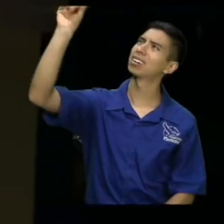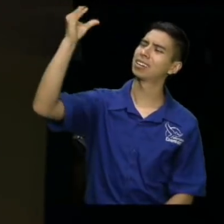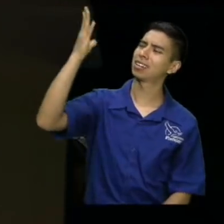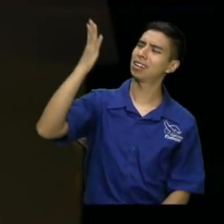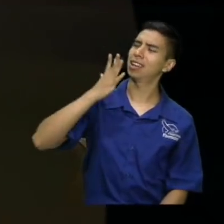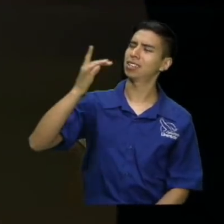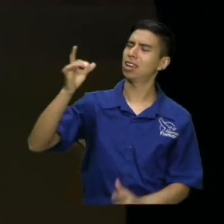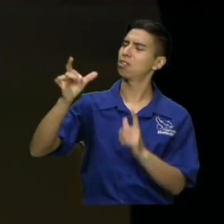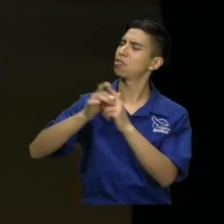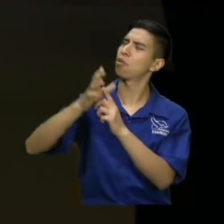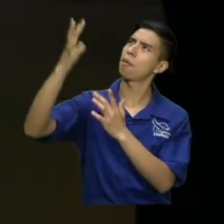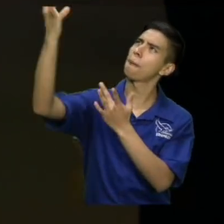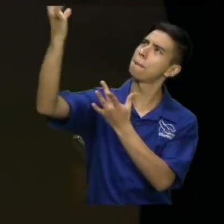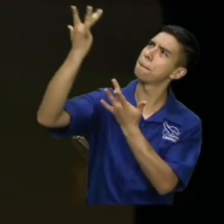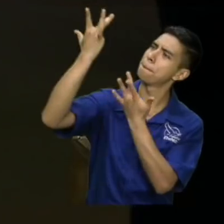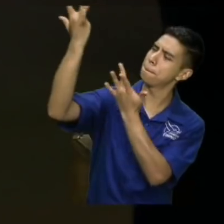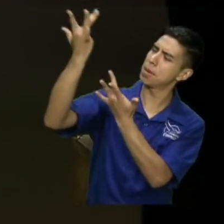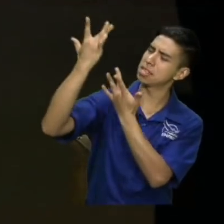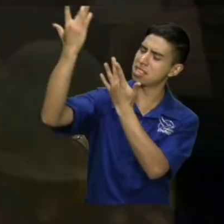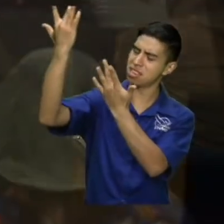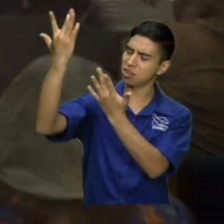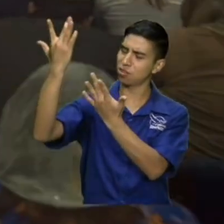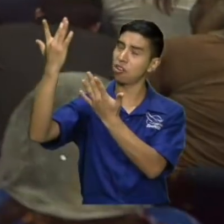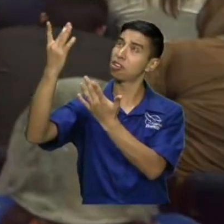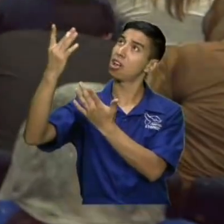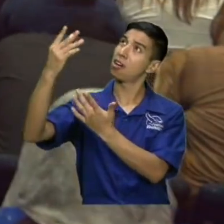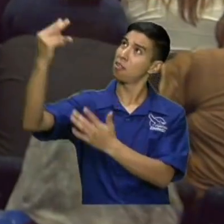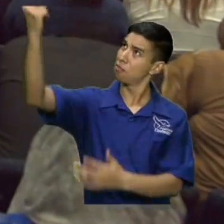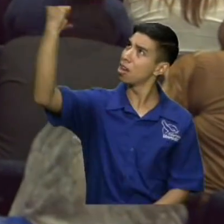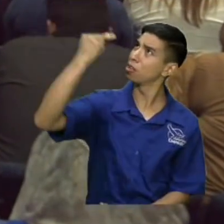Por favor, míranos a través de Jesús.